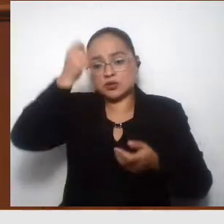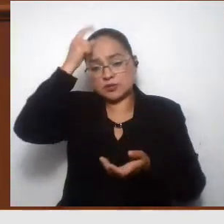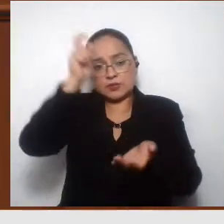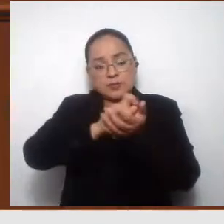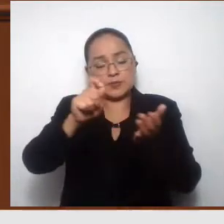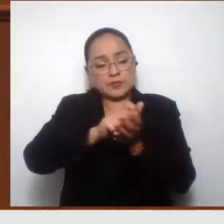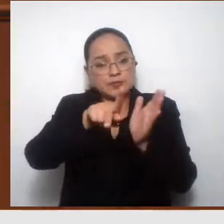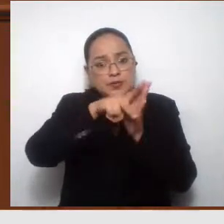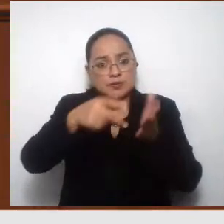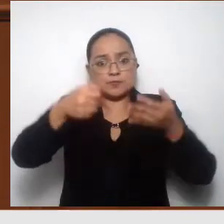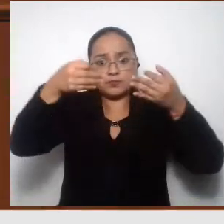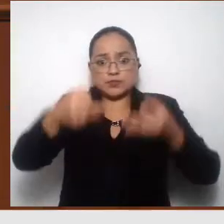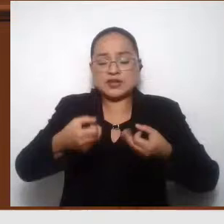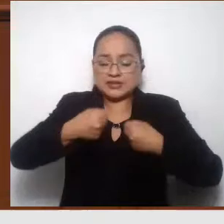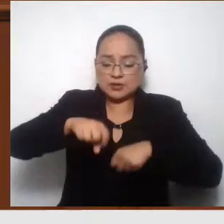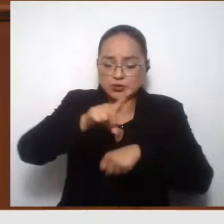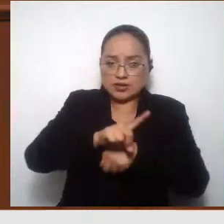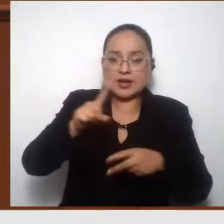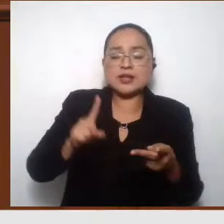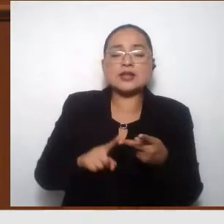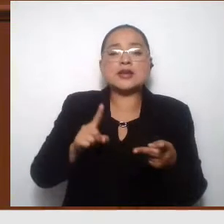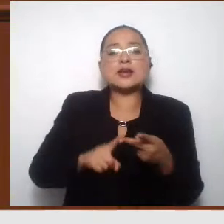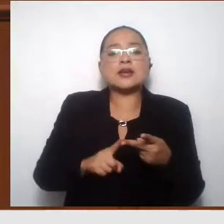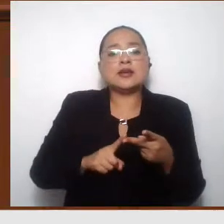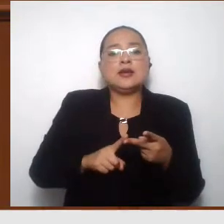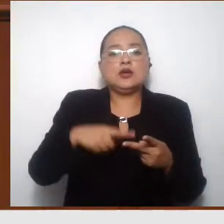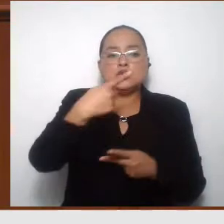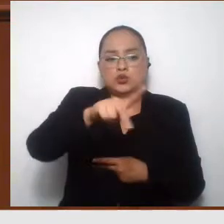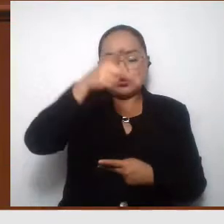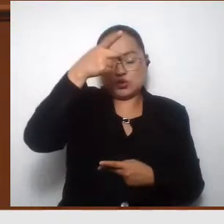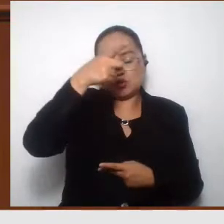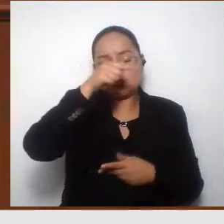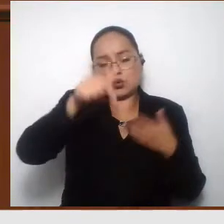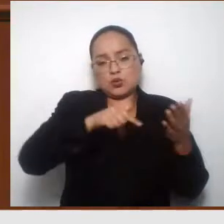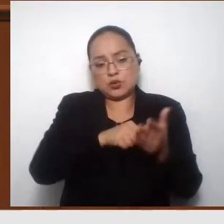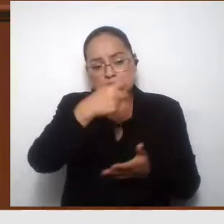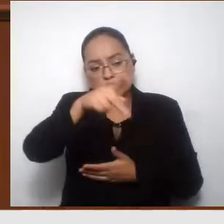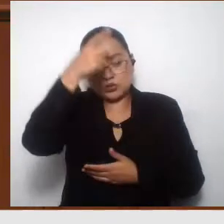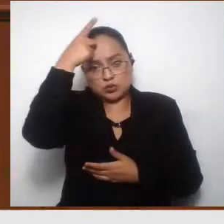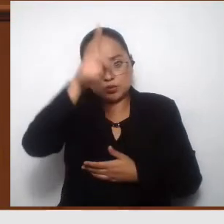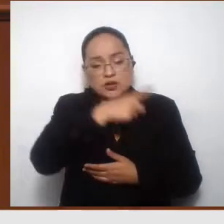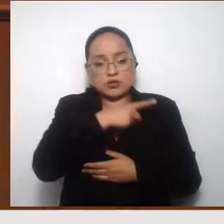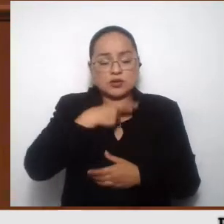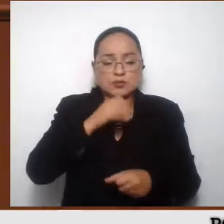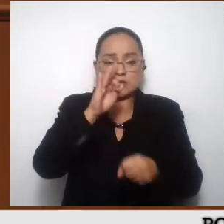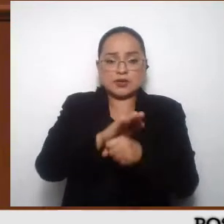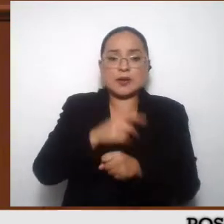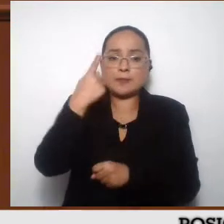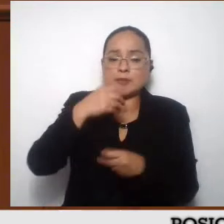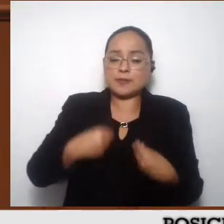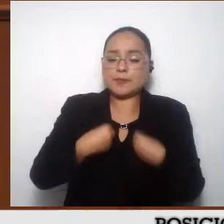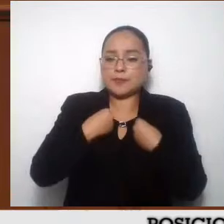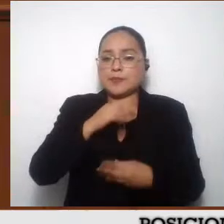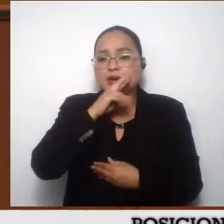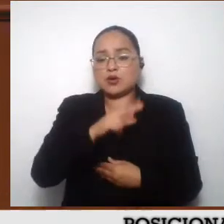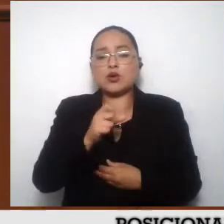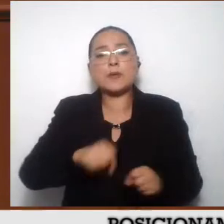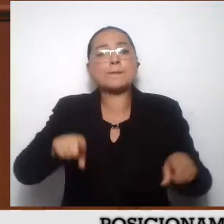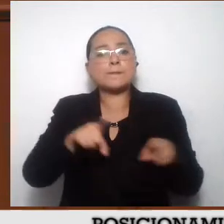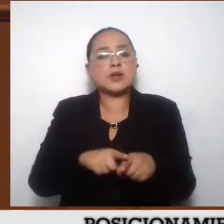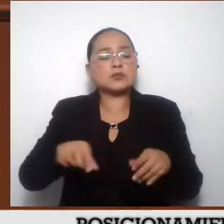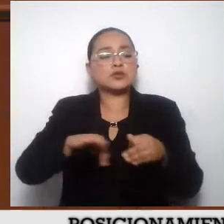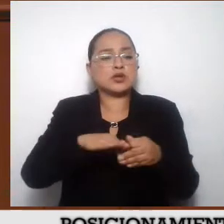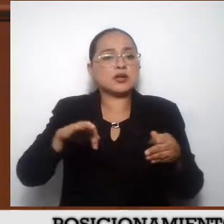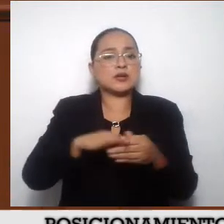física, patrimonial y social, que les permita elevar su calidad de vida y prepararse continuamente para fortalecer